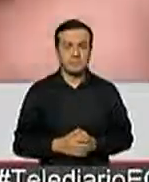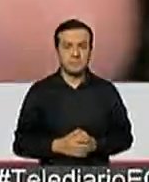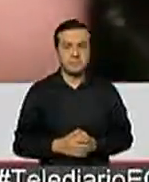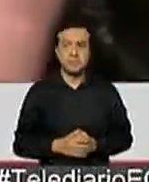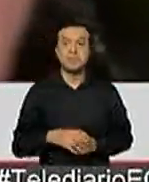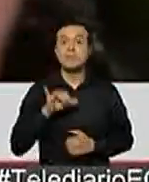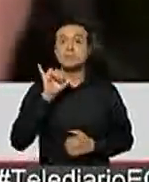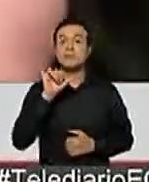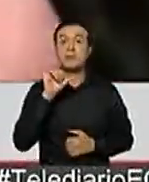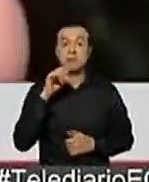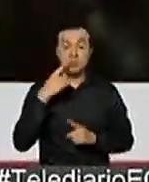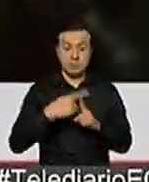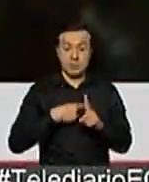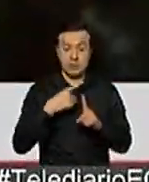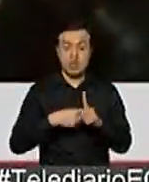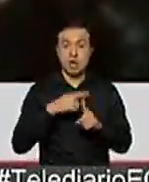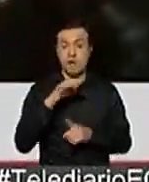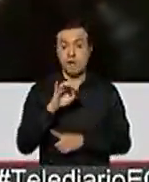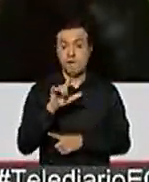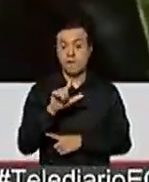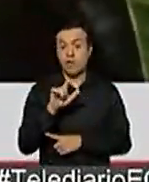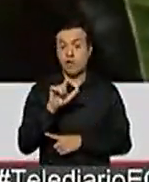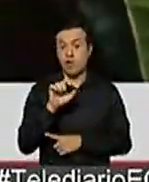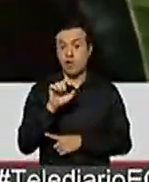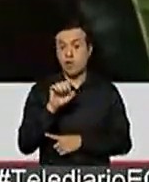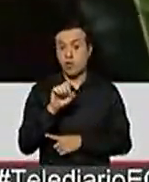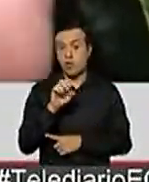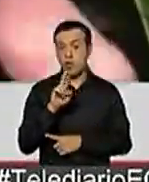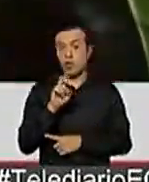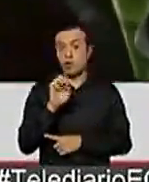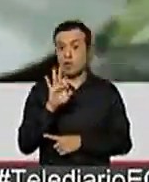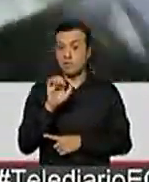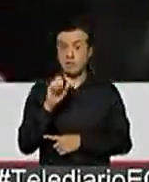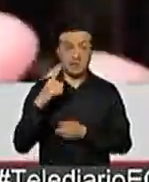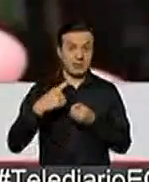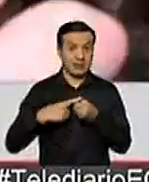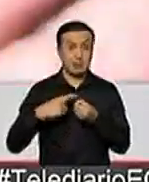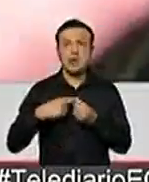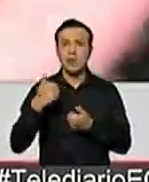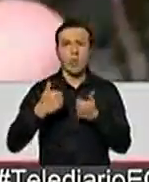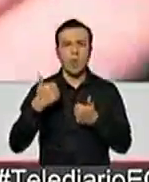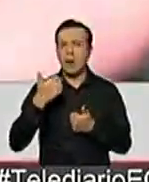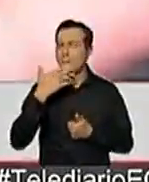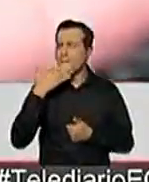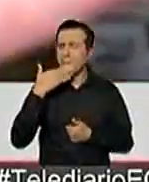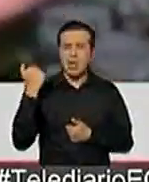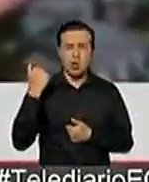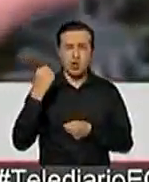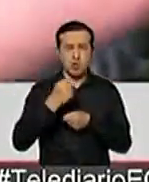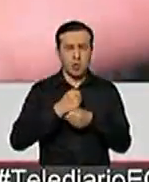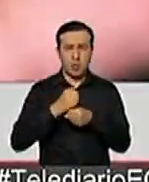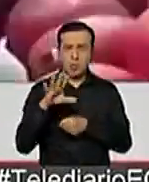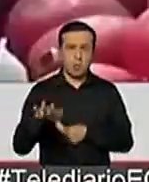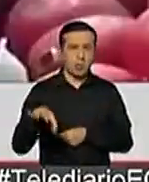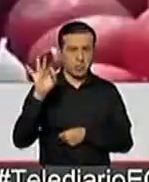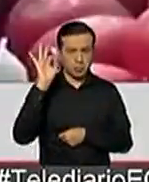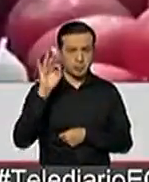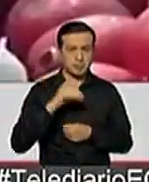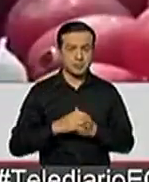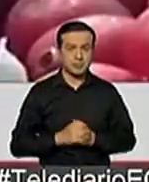Este sábado en el Mercado de la Floresta en Quito se conocerá quién es el mejor productor del café del noroccidente de Quito.